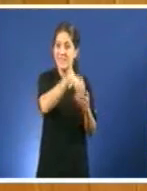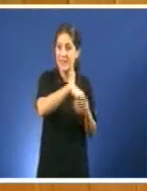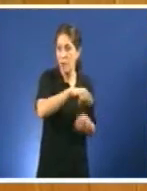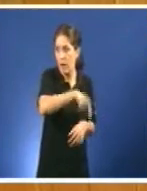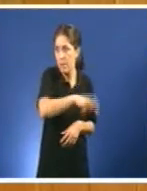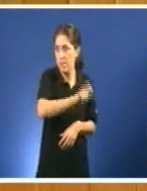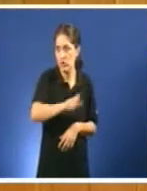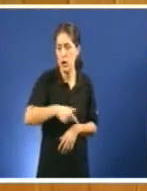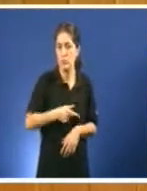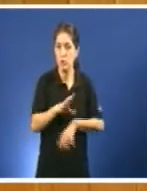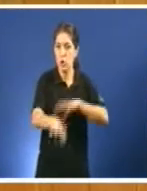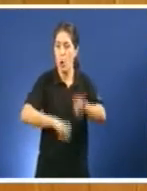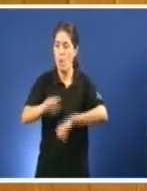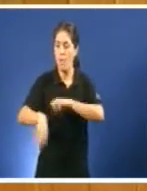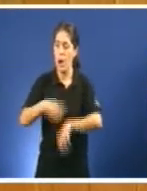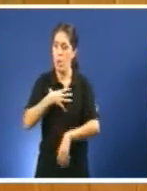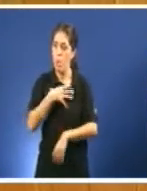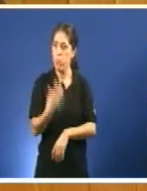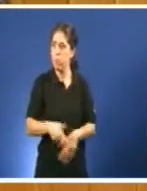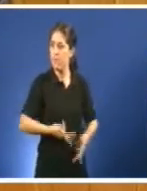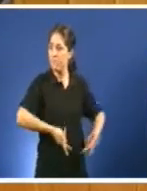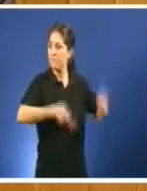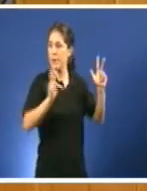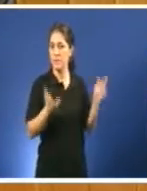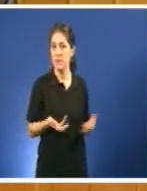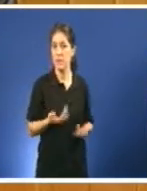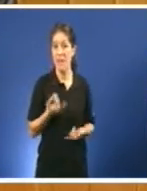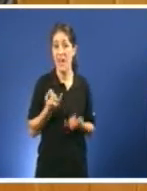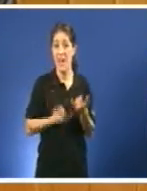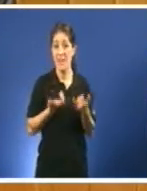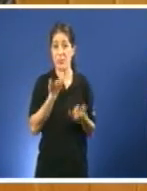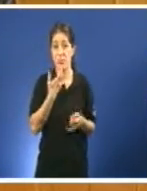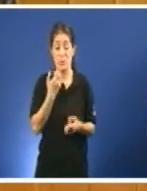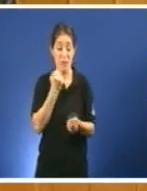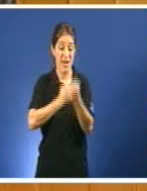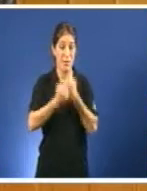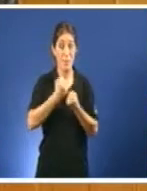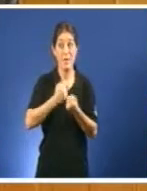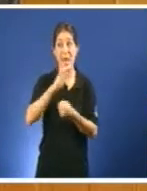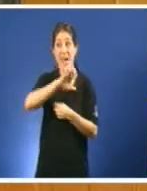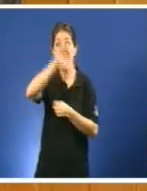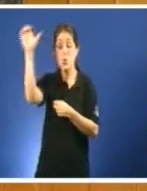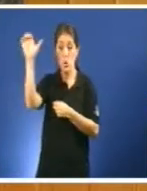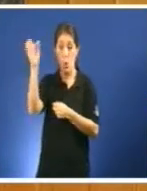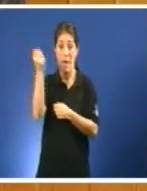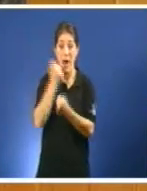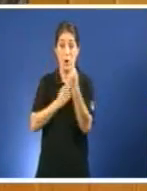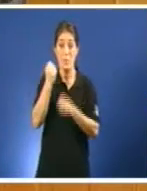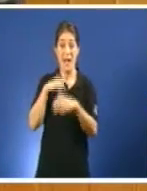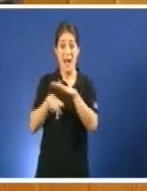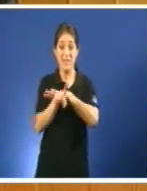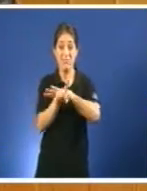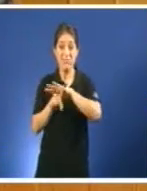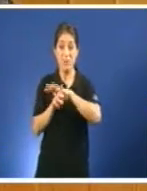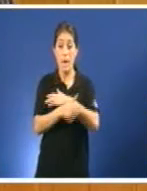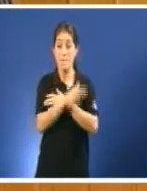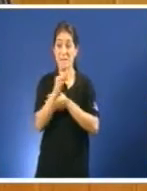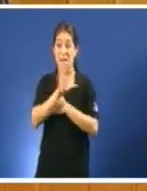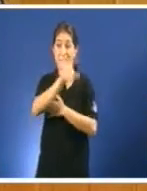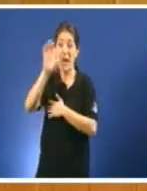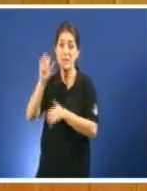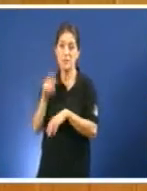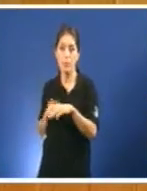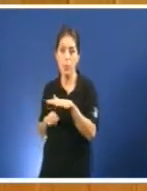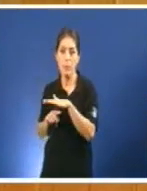que está a acontecer, señora conselleira? Que a contracción da economía en Europa e nos países emerxentes fai que